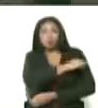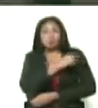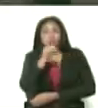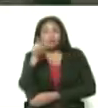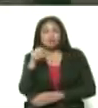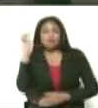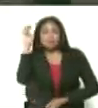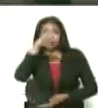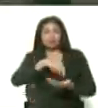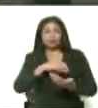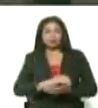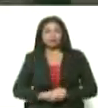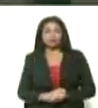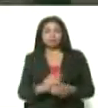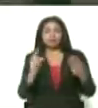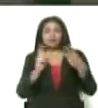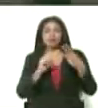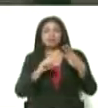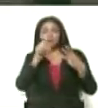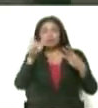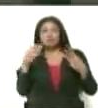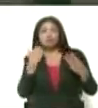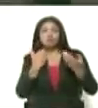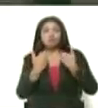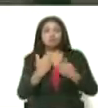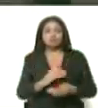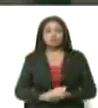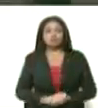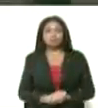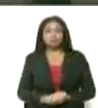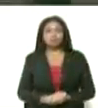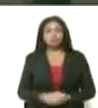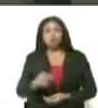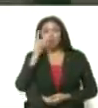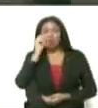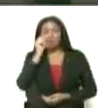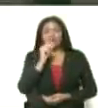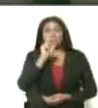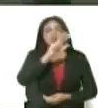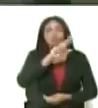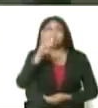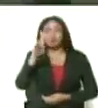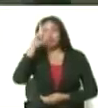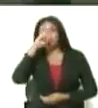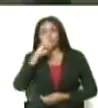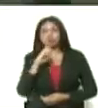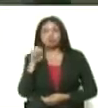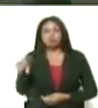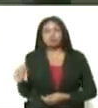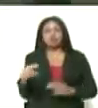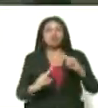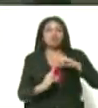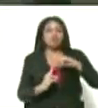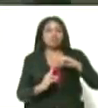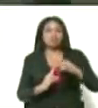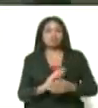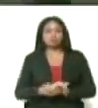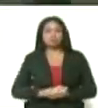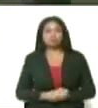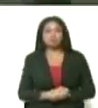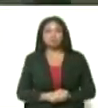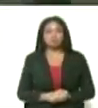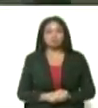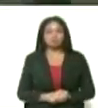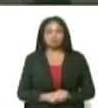Centinela. El tercer caso es un masculino de 34 años del estado Táchira.